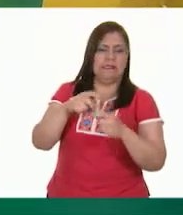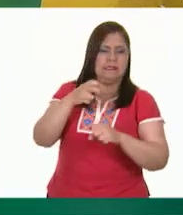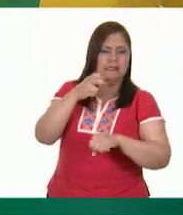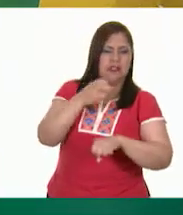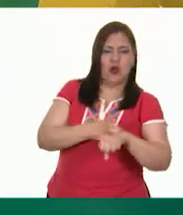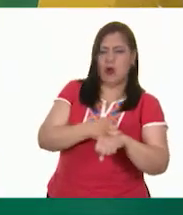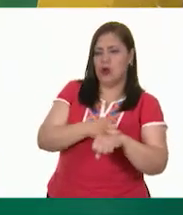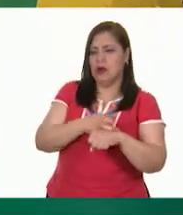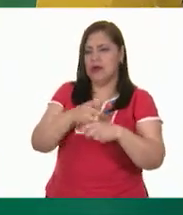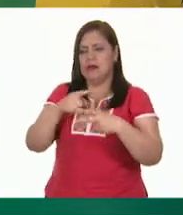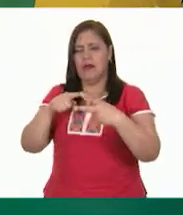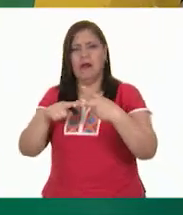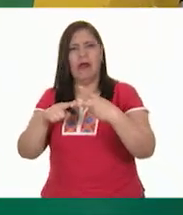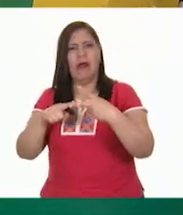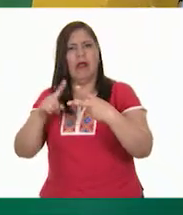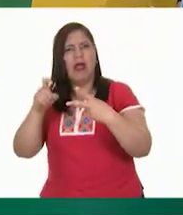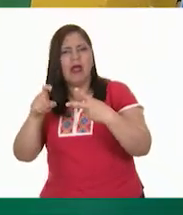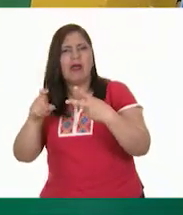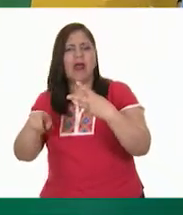gaseoso, ¿dónde lo podemos ver?